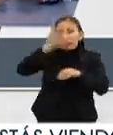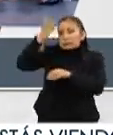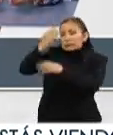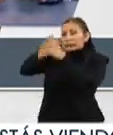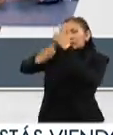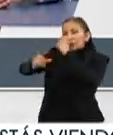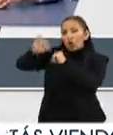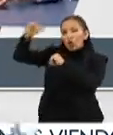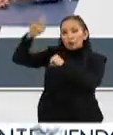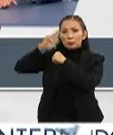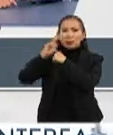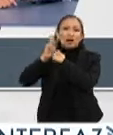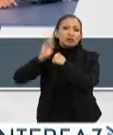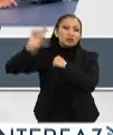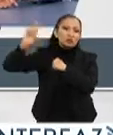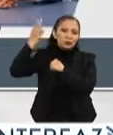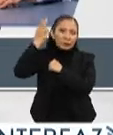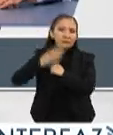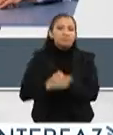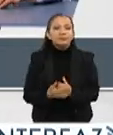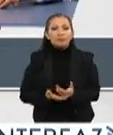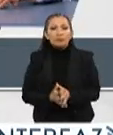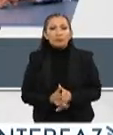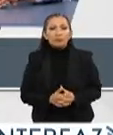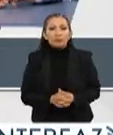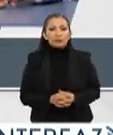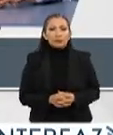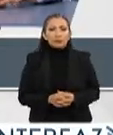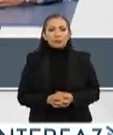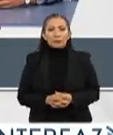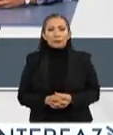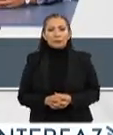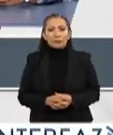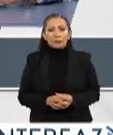la formación en otras instituciones a nivel internacional.